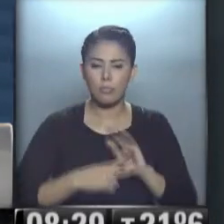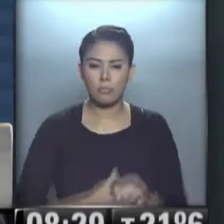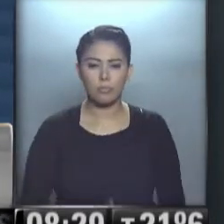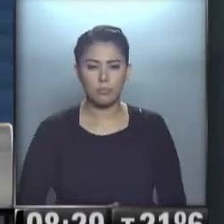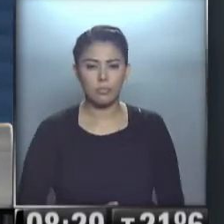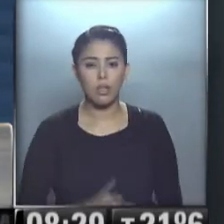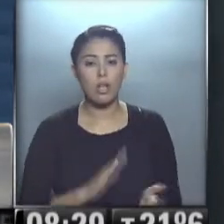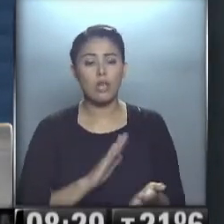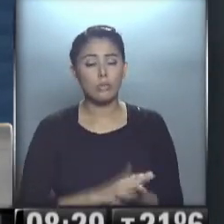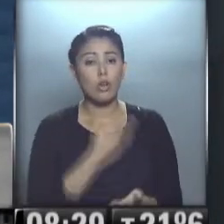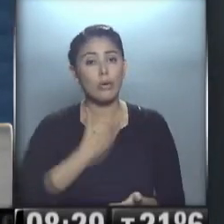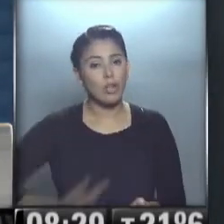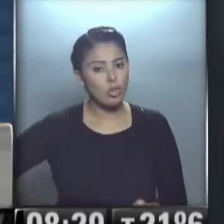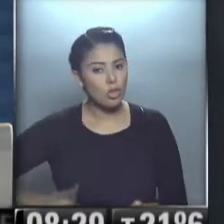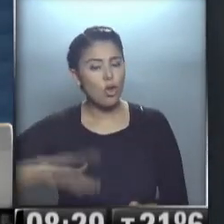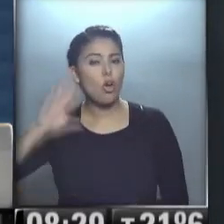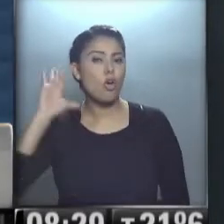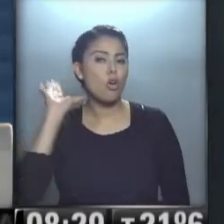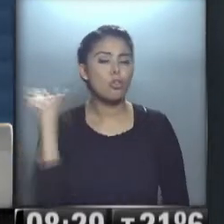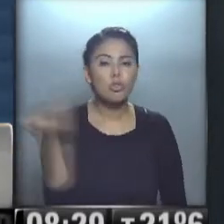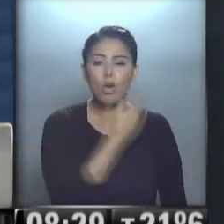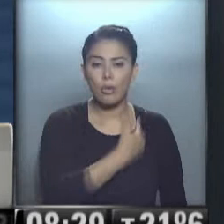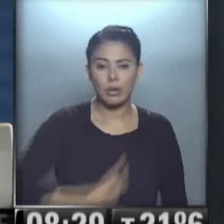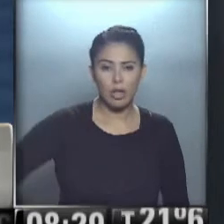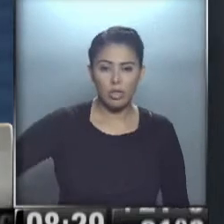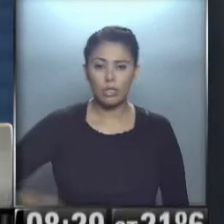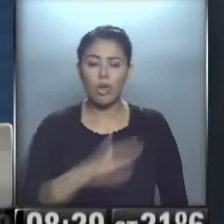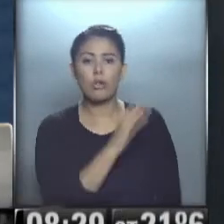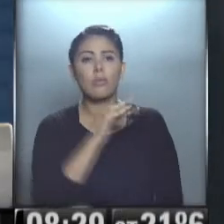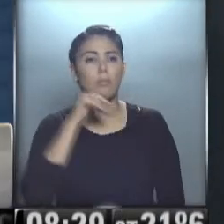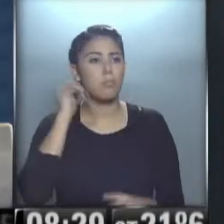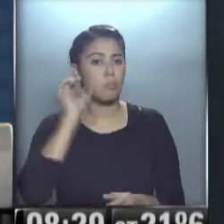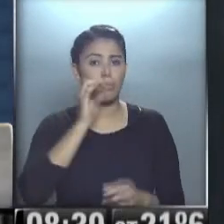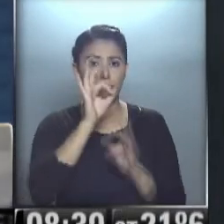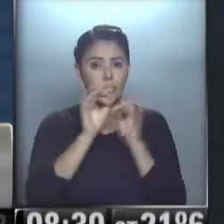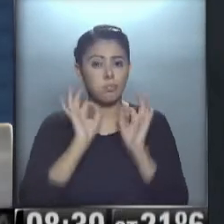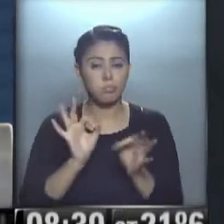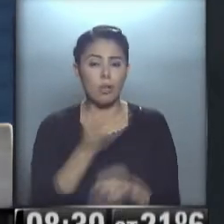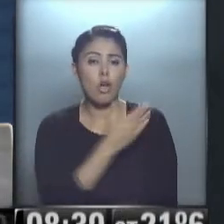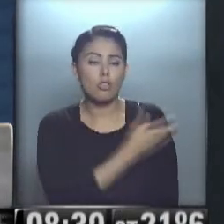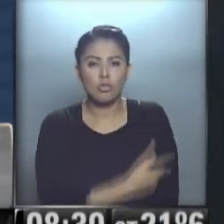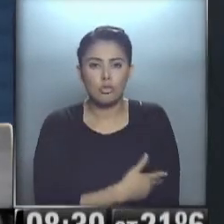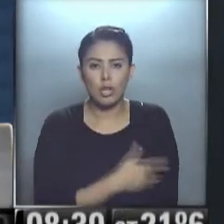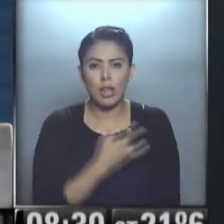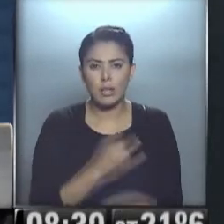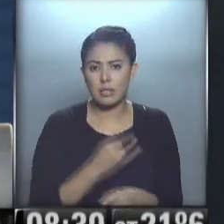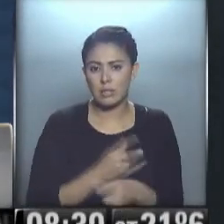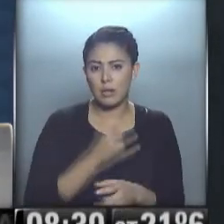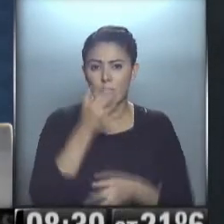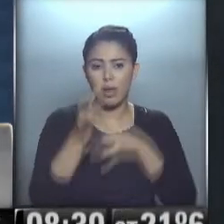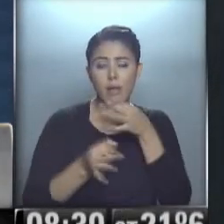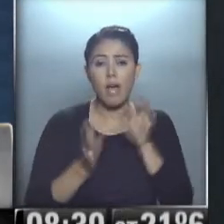gobernadores, he hablado con todos los gobernadores. Con el gobernador Daniel Scioli hablo sistemática y regularmente, hasta en